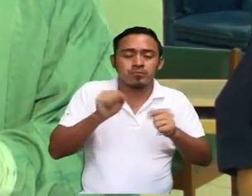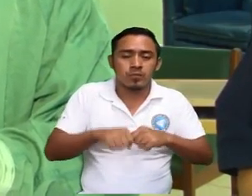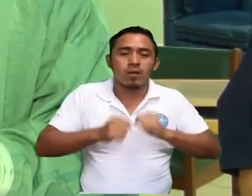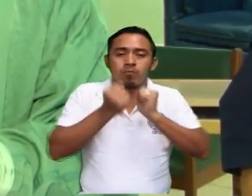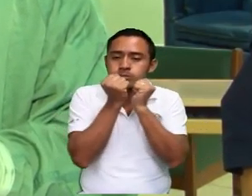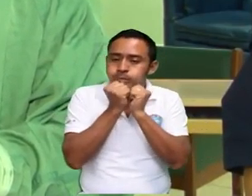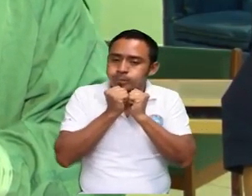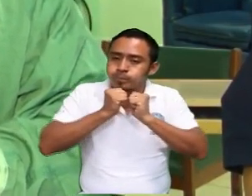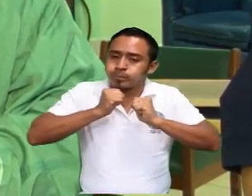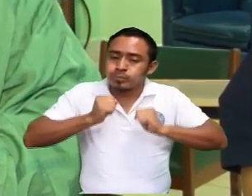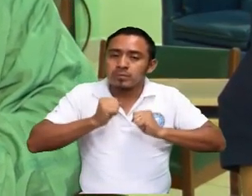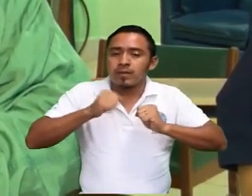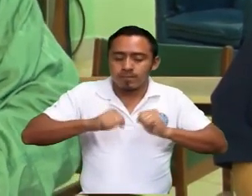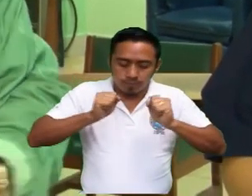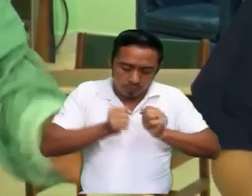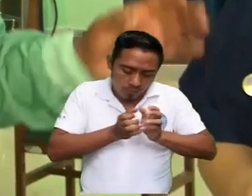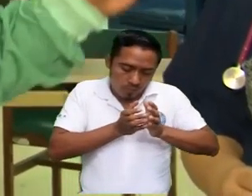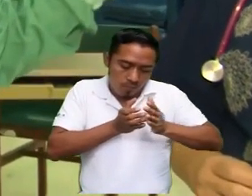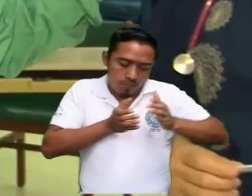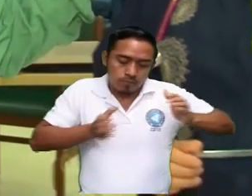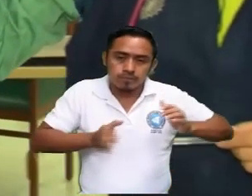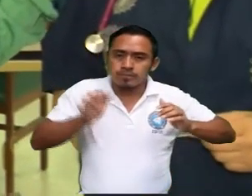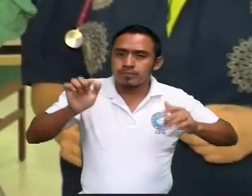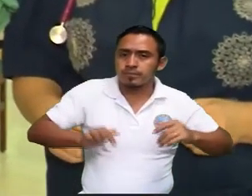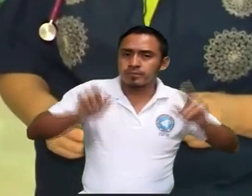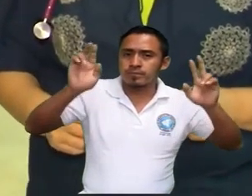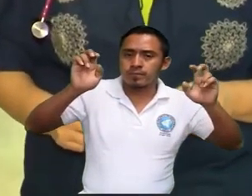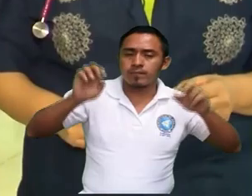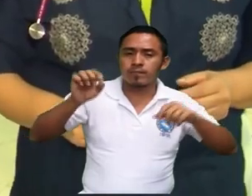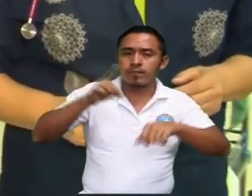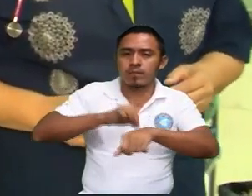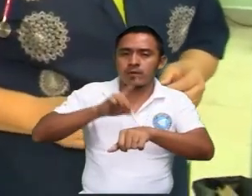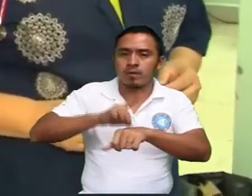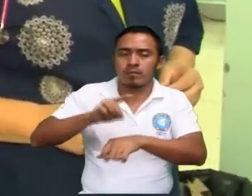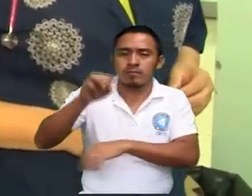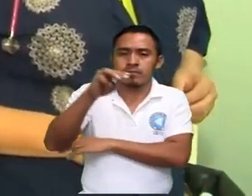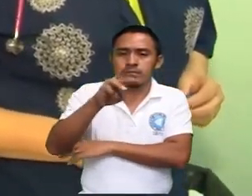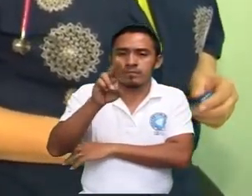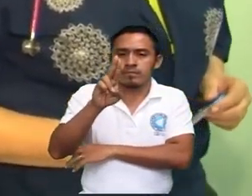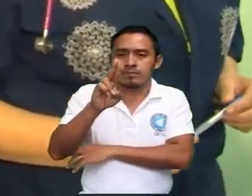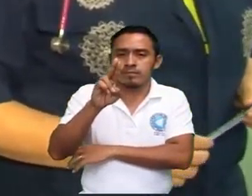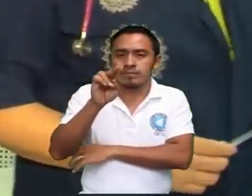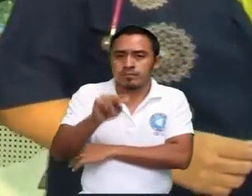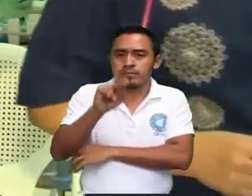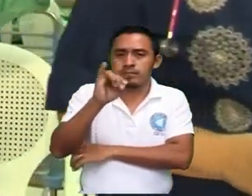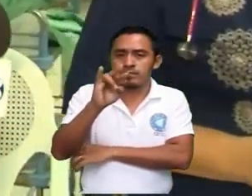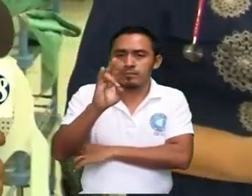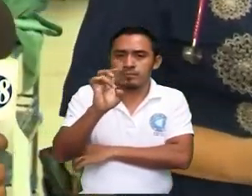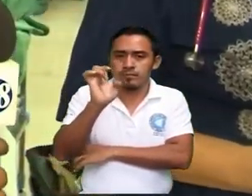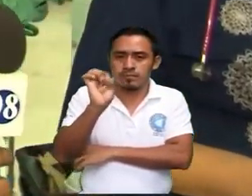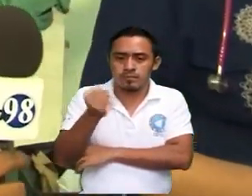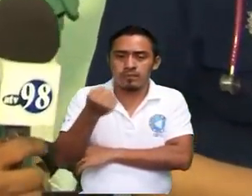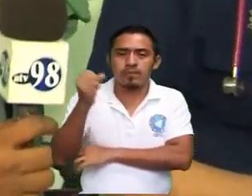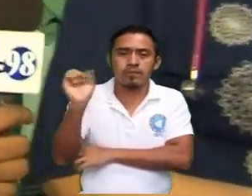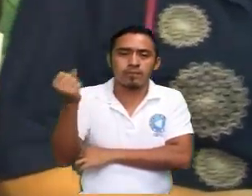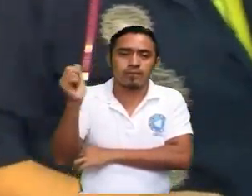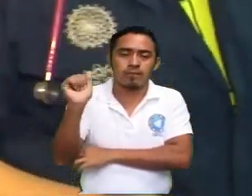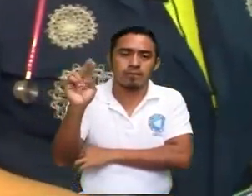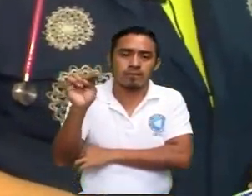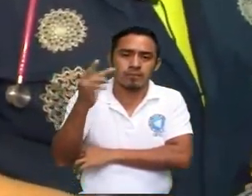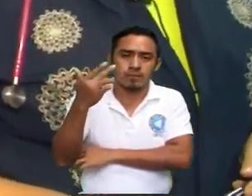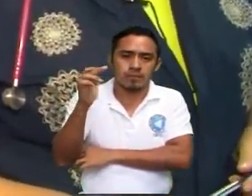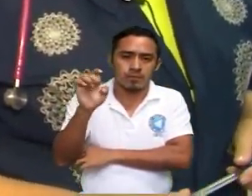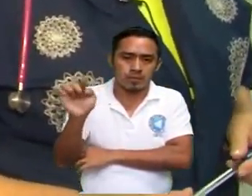peso y desarrollarse. Conversamos con este tema con la doctora Nieves Sánchez, quien es especialista